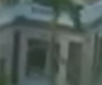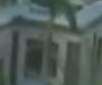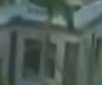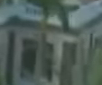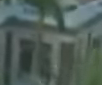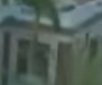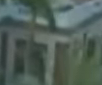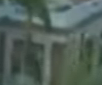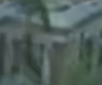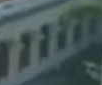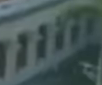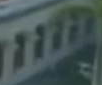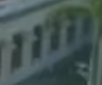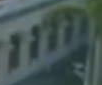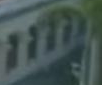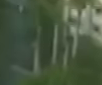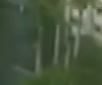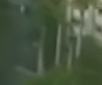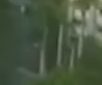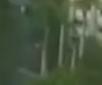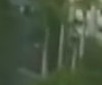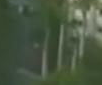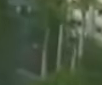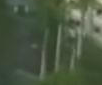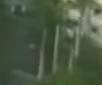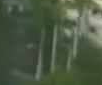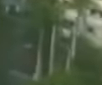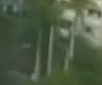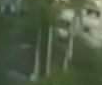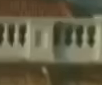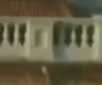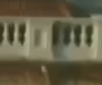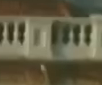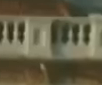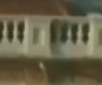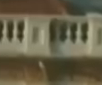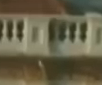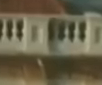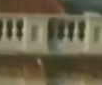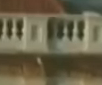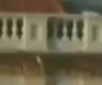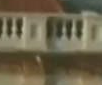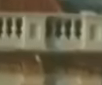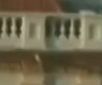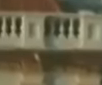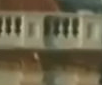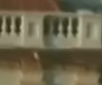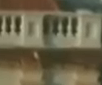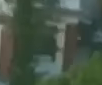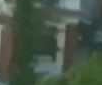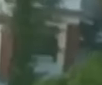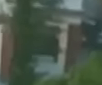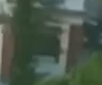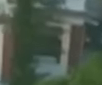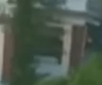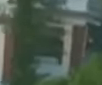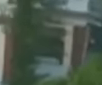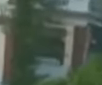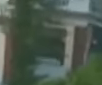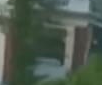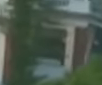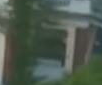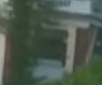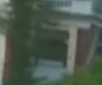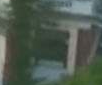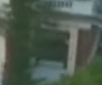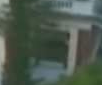Así avanza este conversatorio que se realiza en el Palacio de Miraflores. Lo encabeza el presidente de la